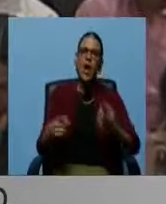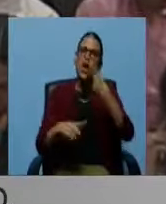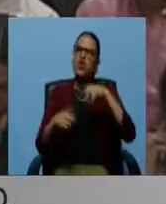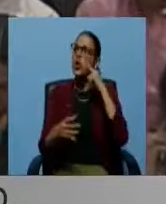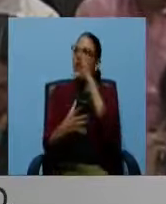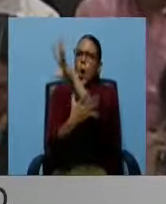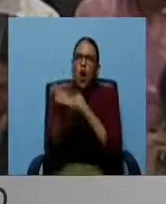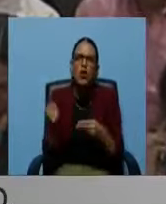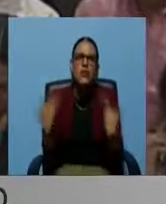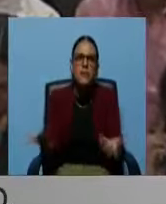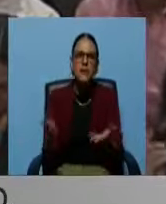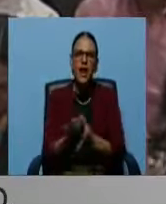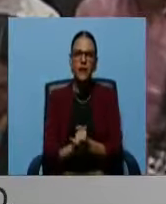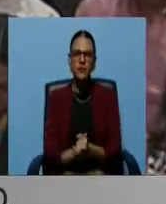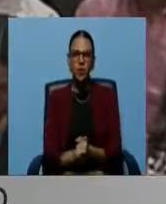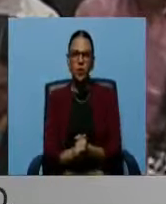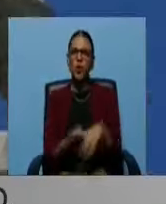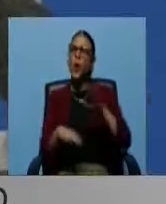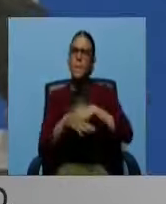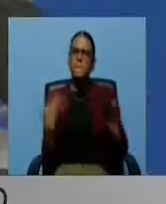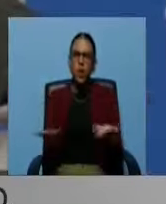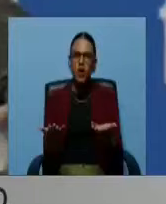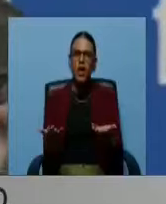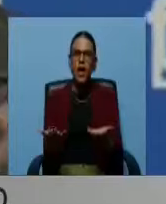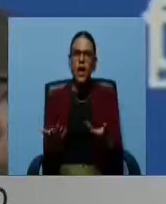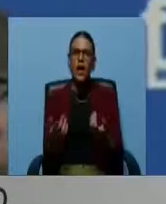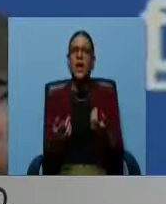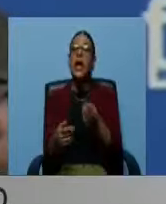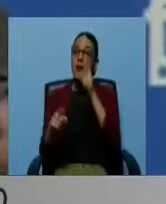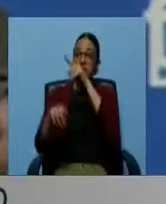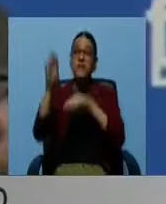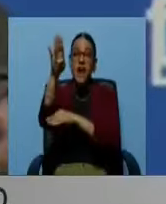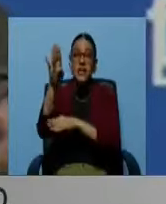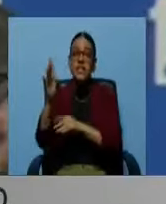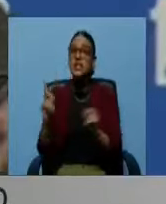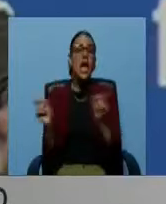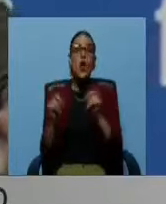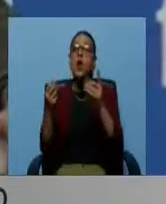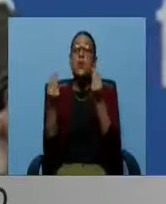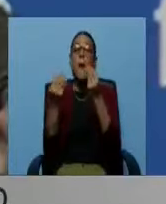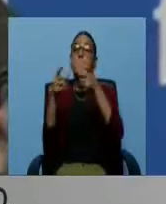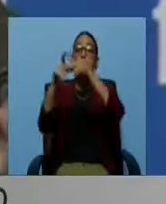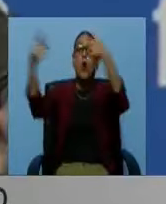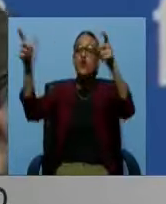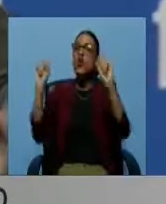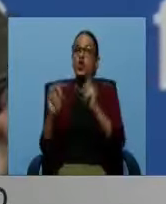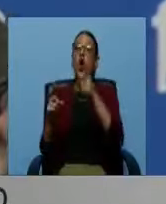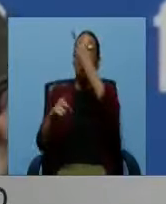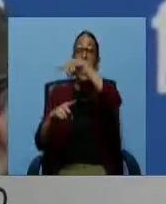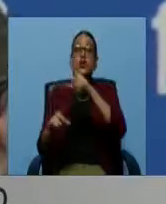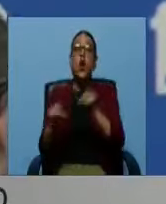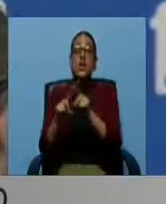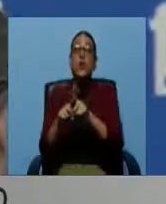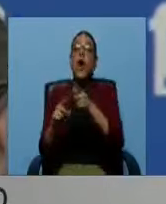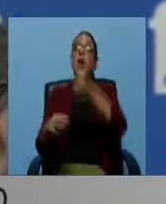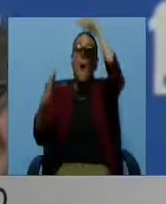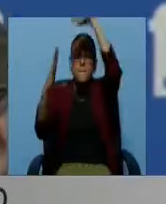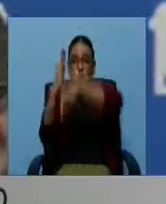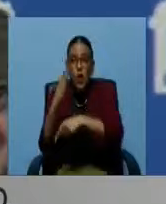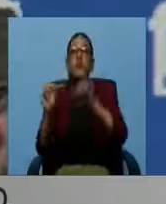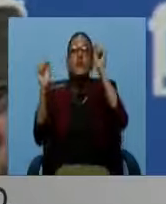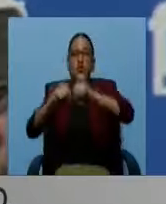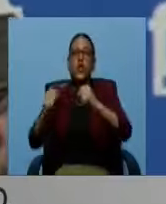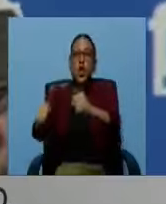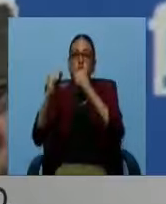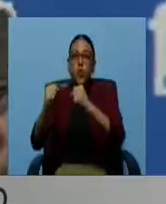Estamos imitando... Porque afortunadamente los fascistas no son tantos. El discurso fascista cala porque hay algunos